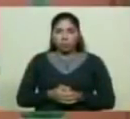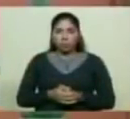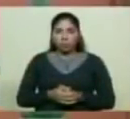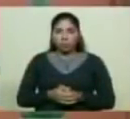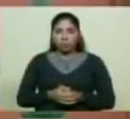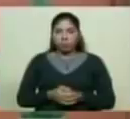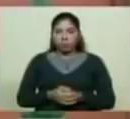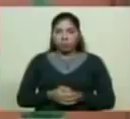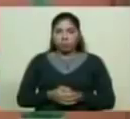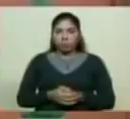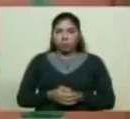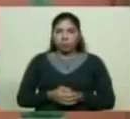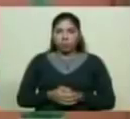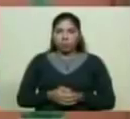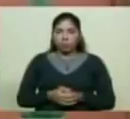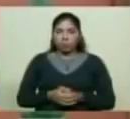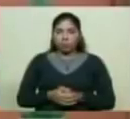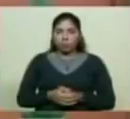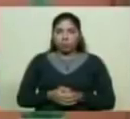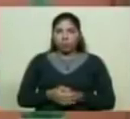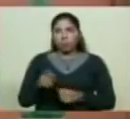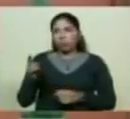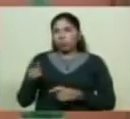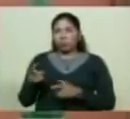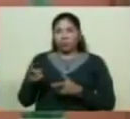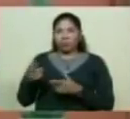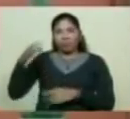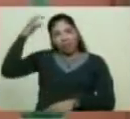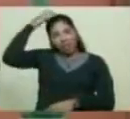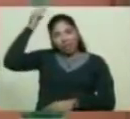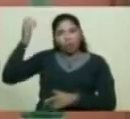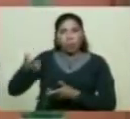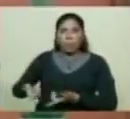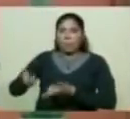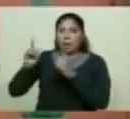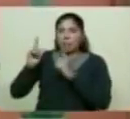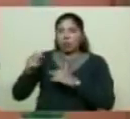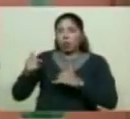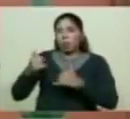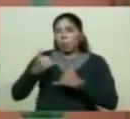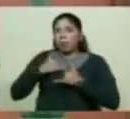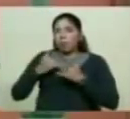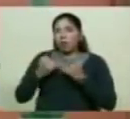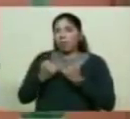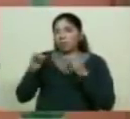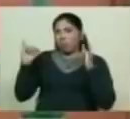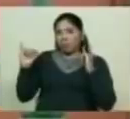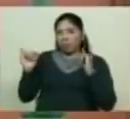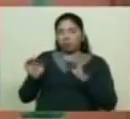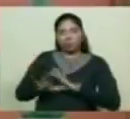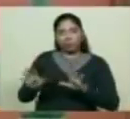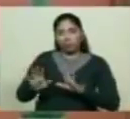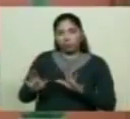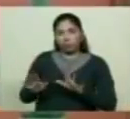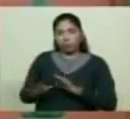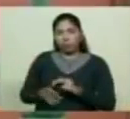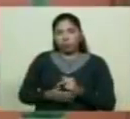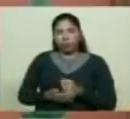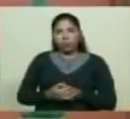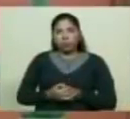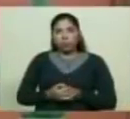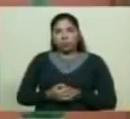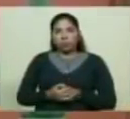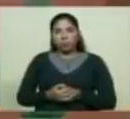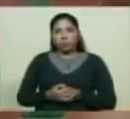vestigio de auto determinación por decirlo en palabras del libertador nuestra